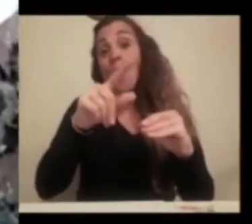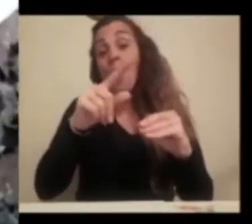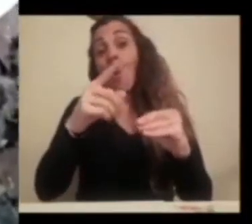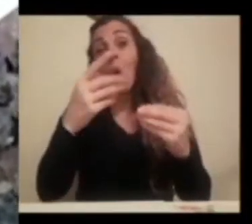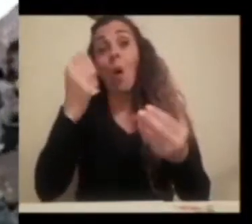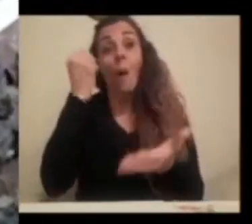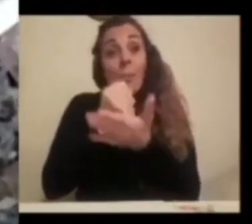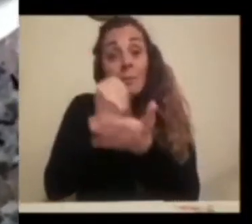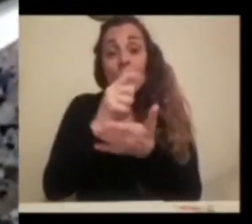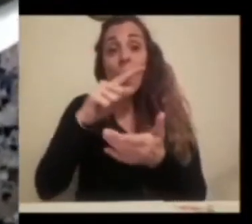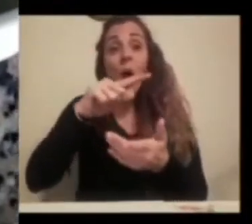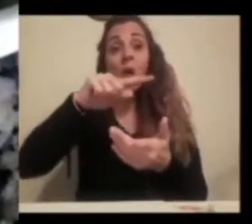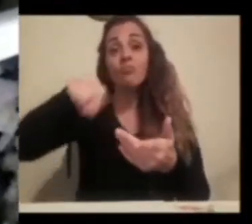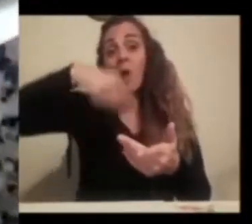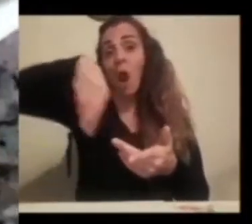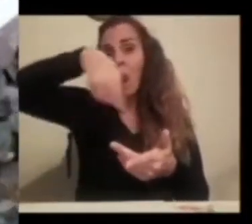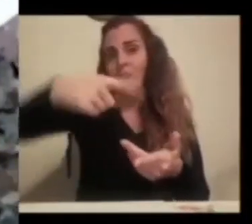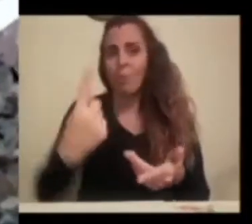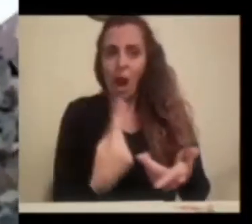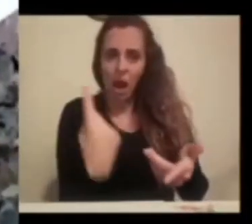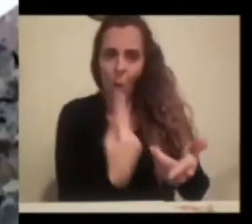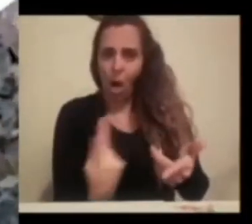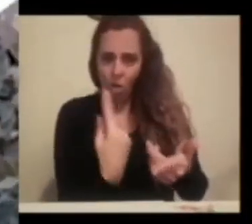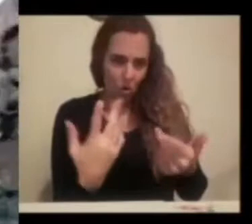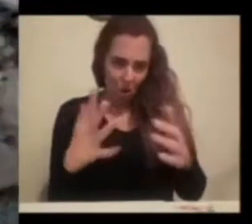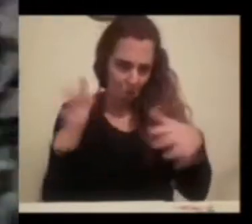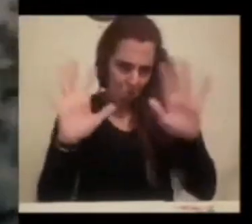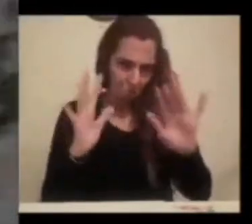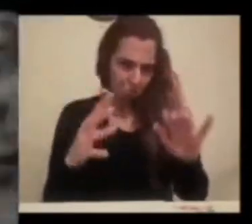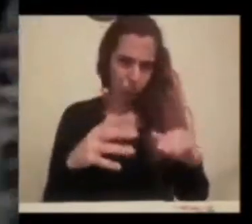con una licuadora si no tienen mini pimer o con una procesadora.